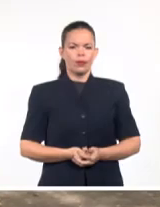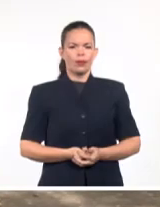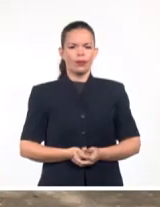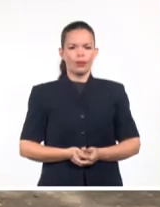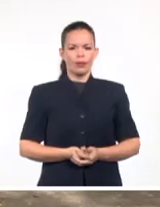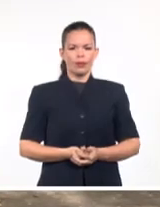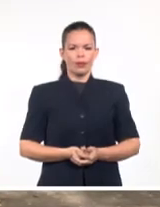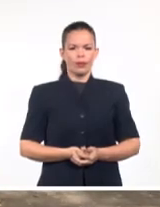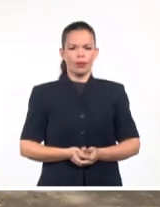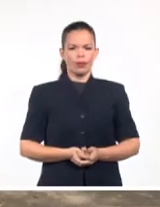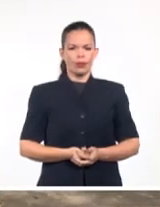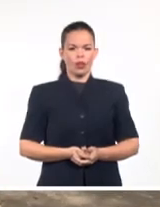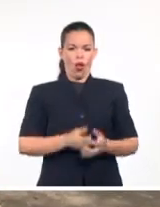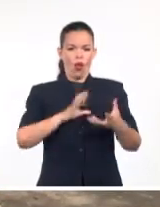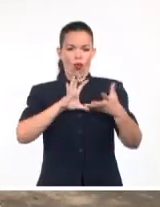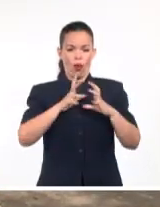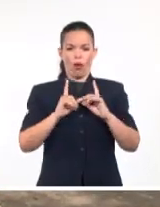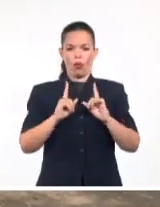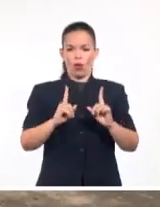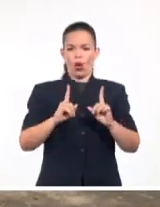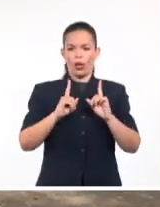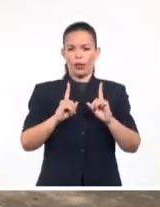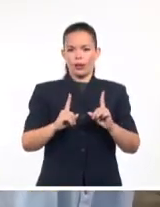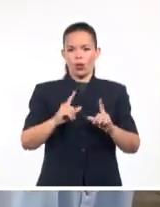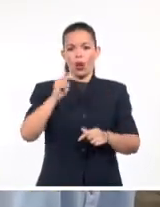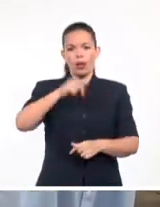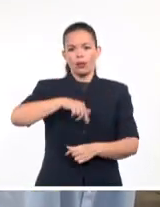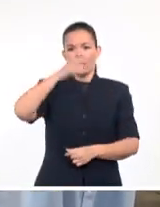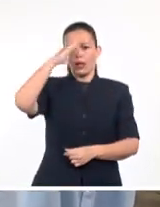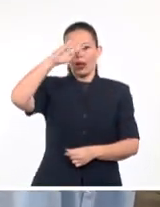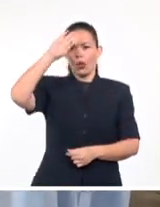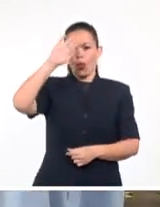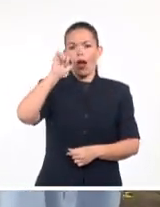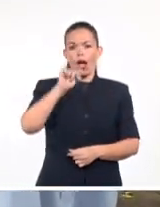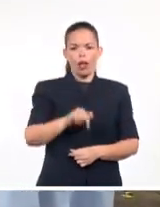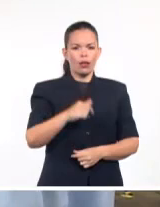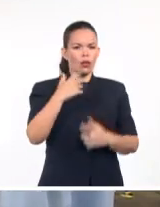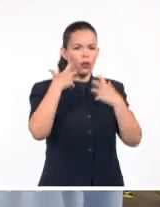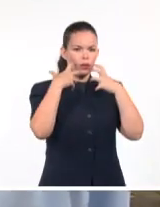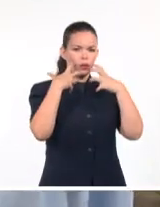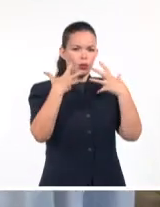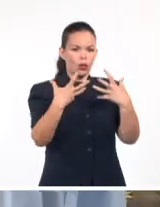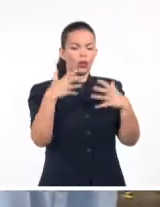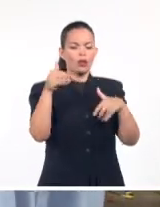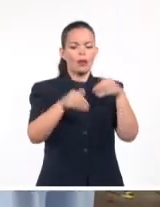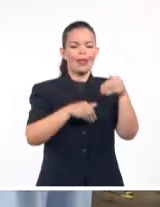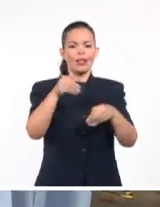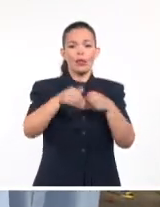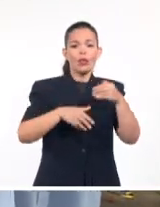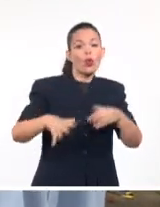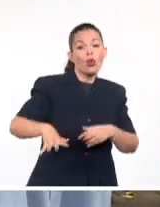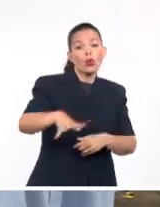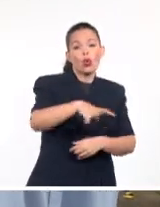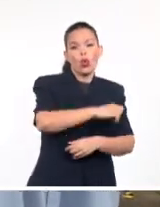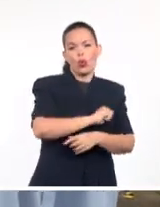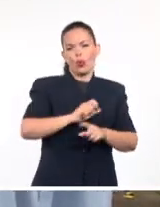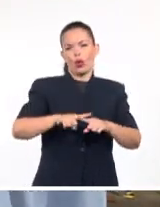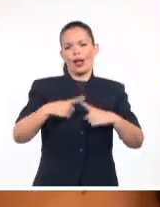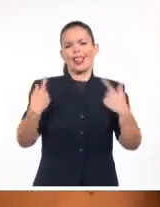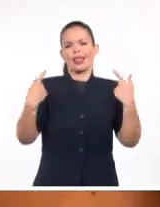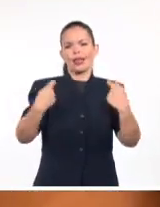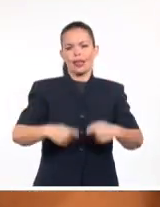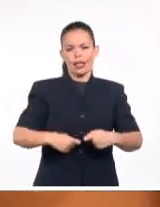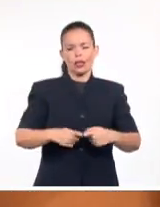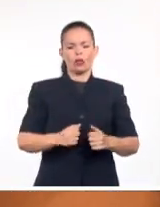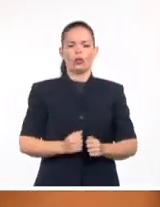El modelo político y democrático cubano tiene entre sus bases la participación de todos, un derecho y un deber recogido en nuestra